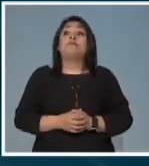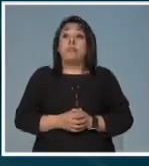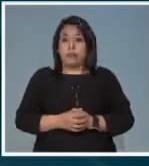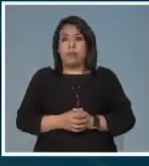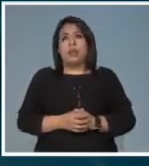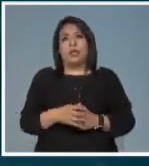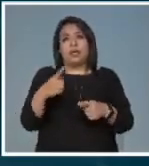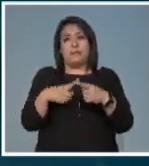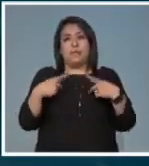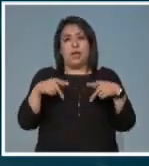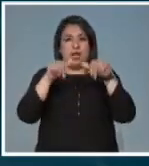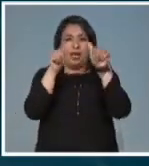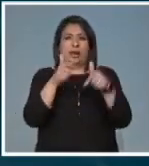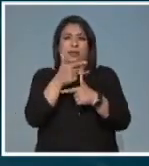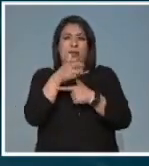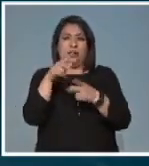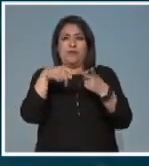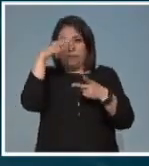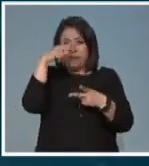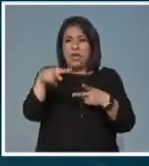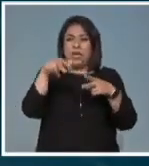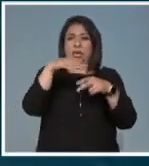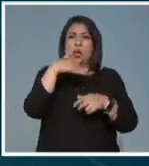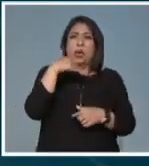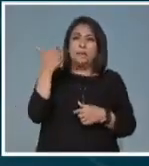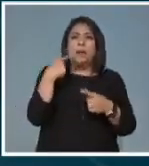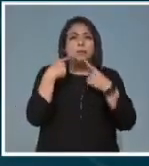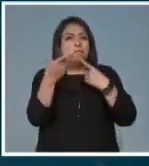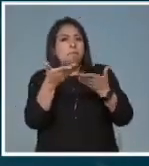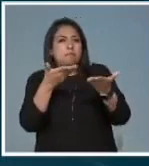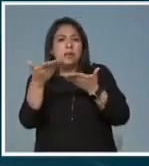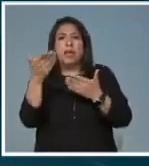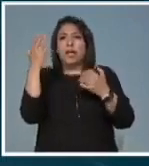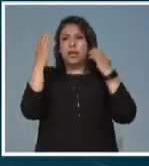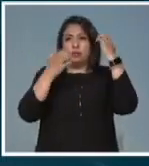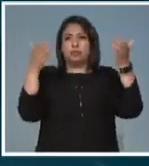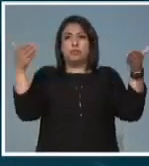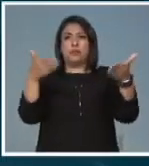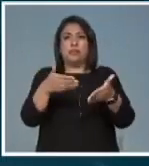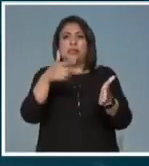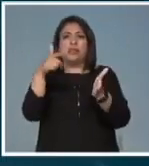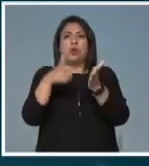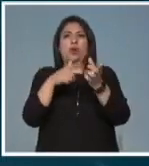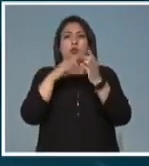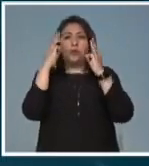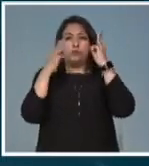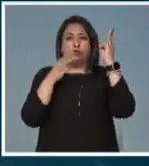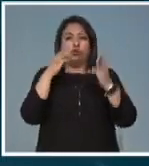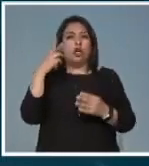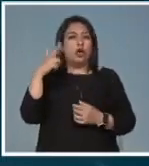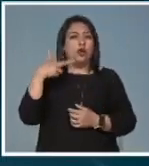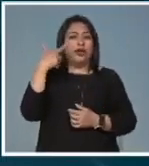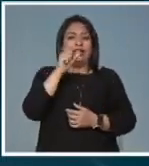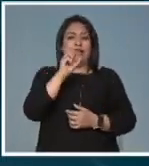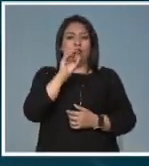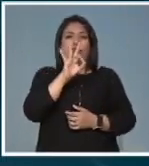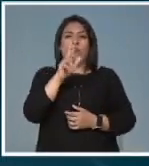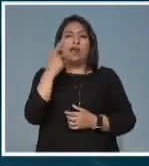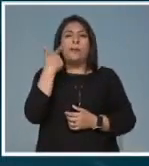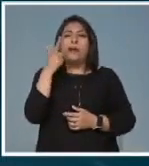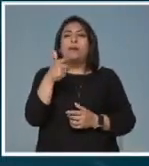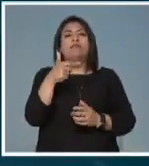Obras de artistas gráficos mexicanos y alemanes dialogan en una exposición que se presenta en el Museo Reina Sofía. Vamos a dar un